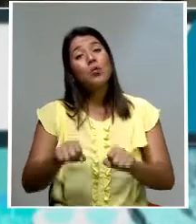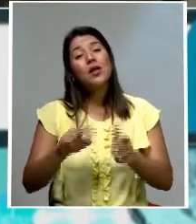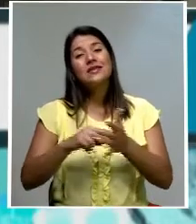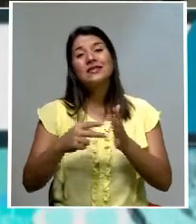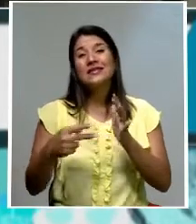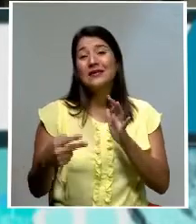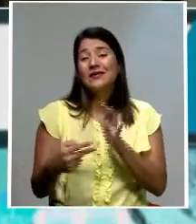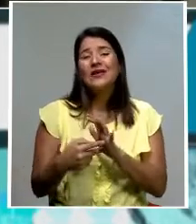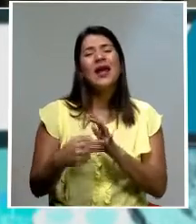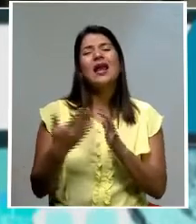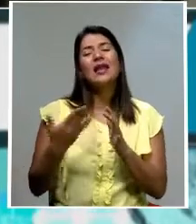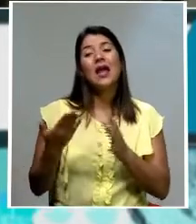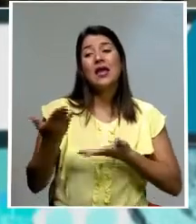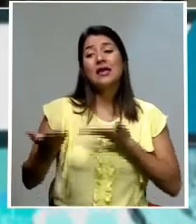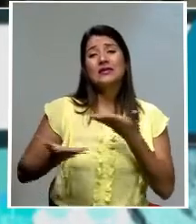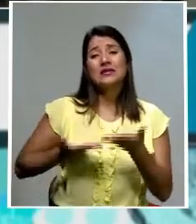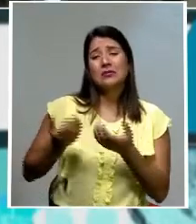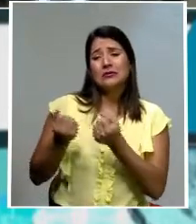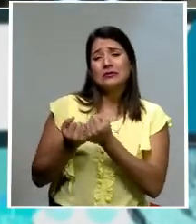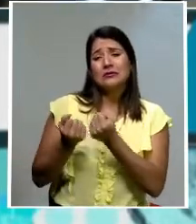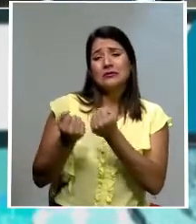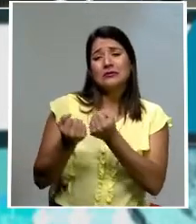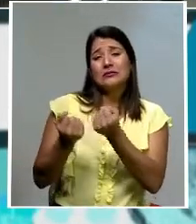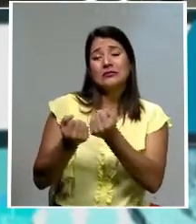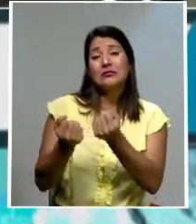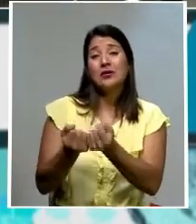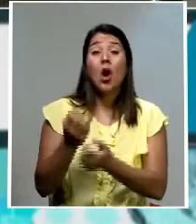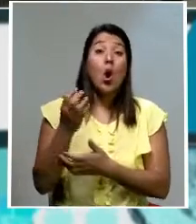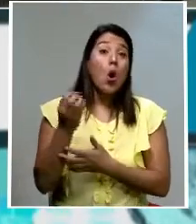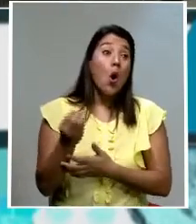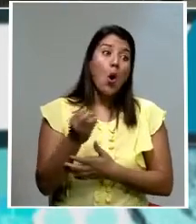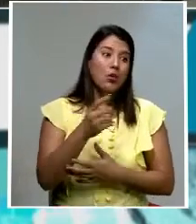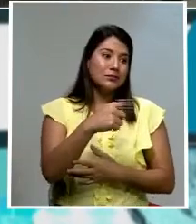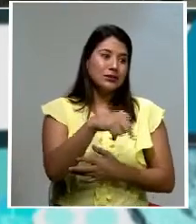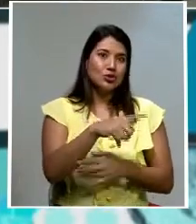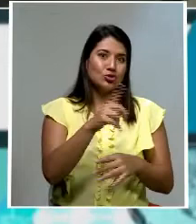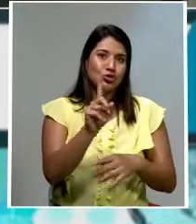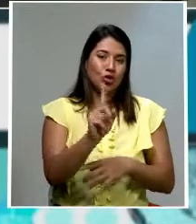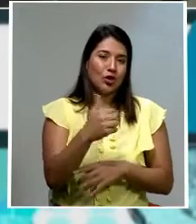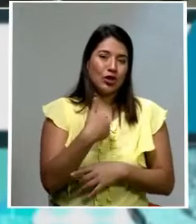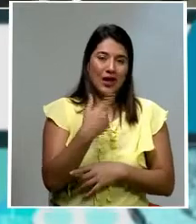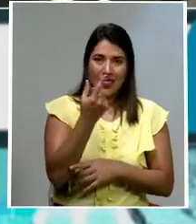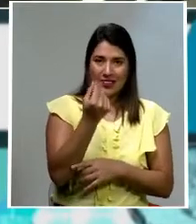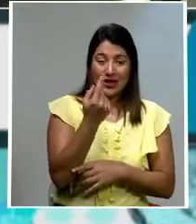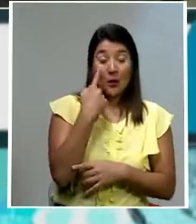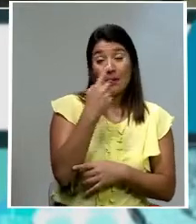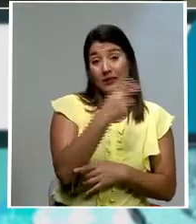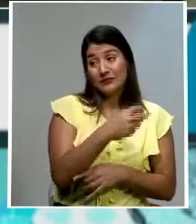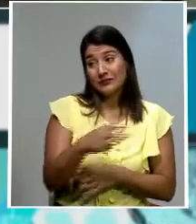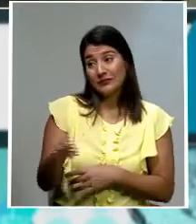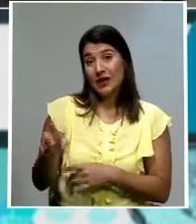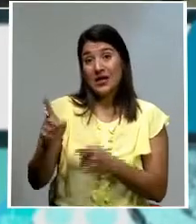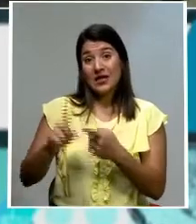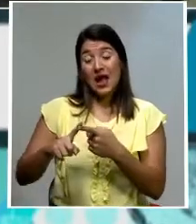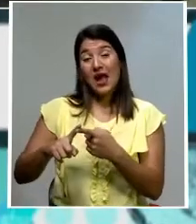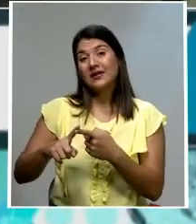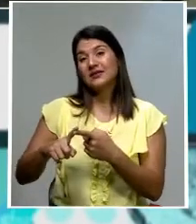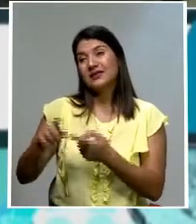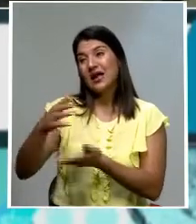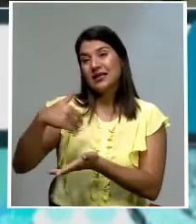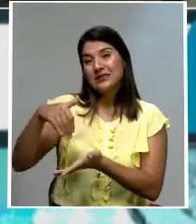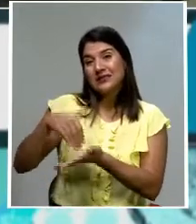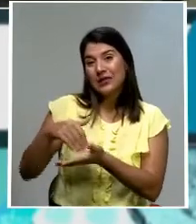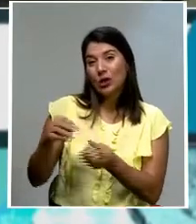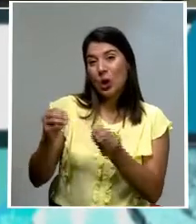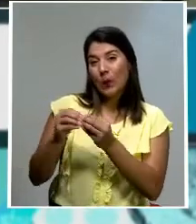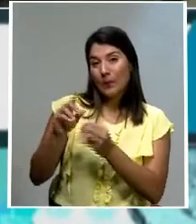una saturación de servicios o bien que muchos de ellos no tengan los recursos económicos para poder trasladarse a centros más